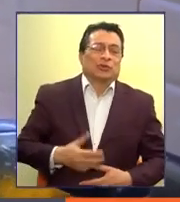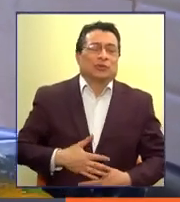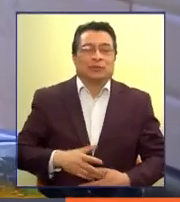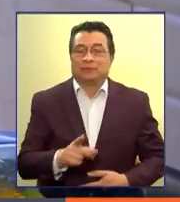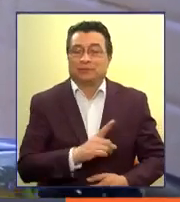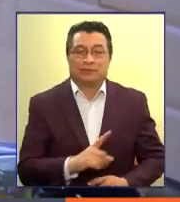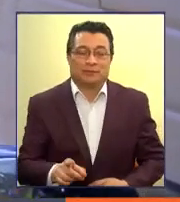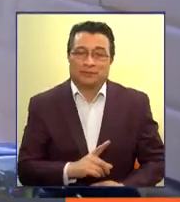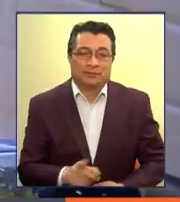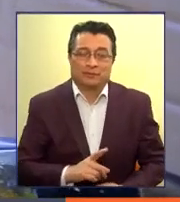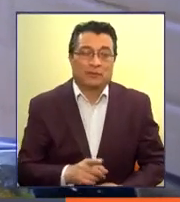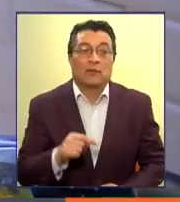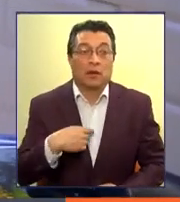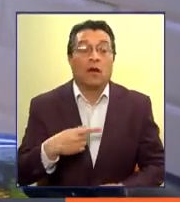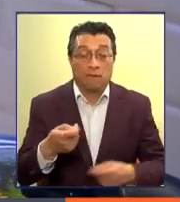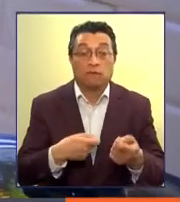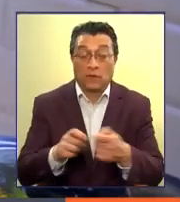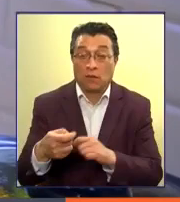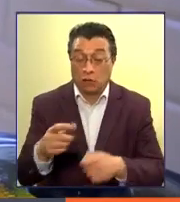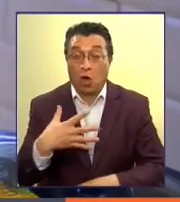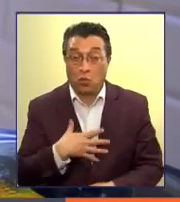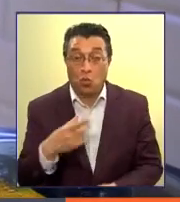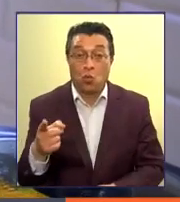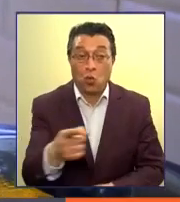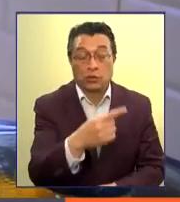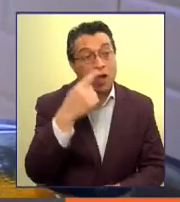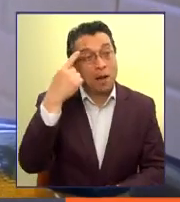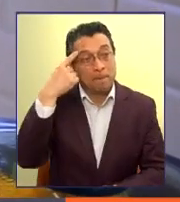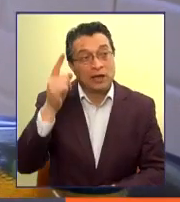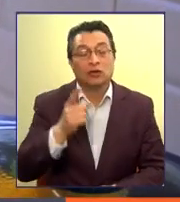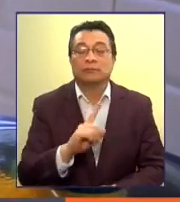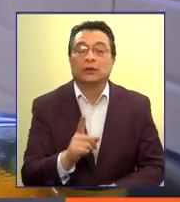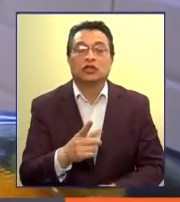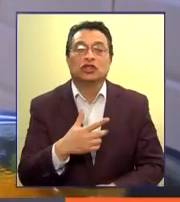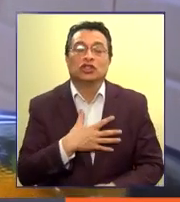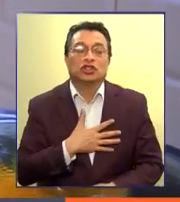de que igual la vendimos y que la gente le gustó, no queríamos